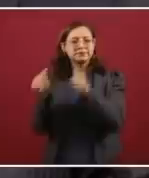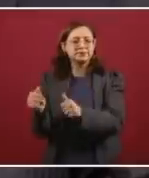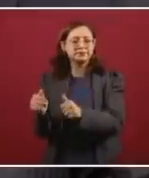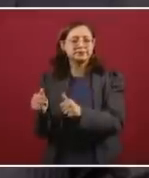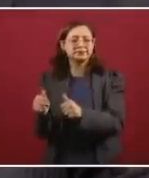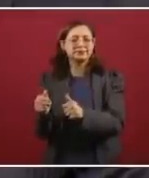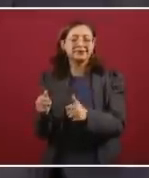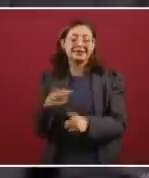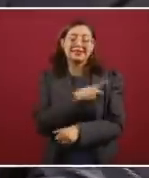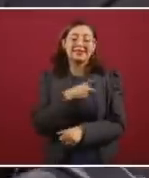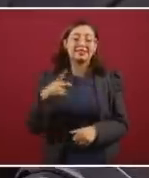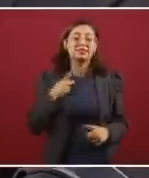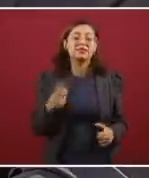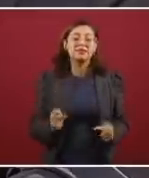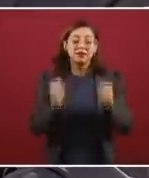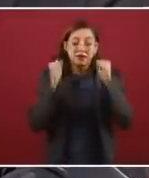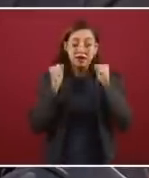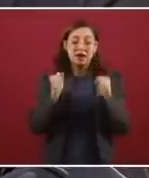que